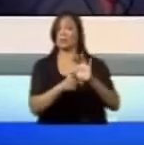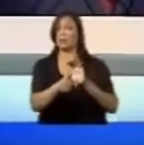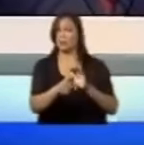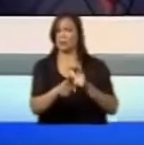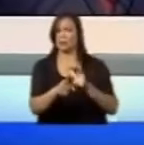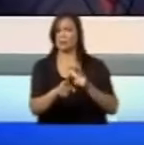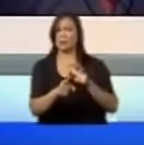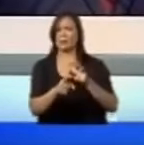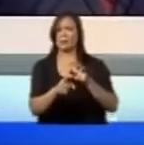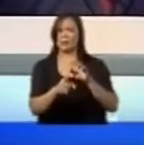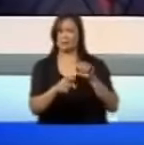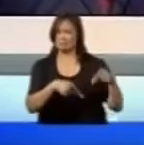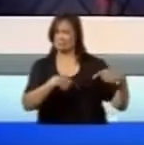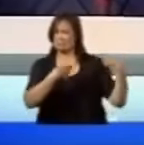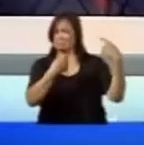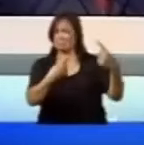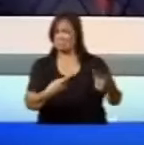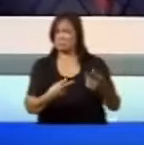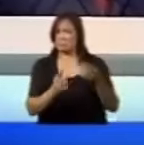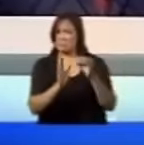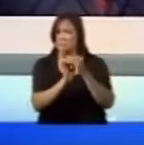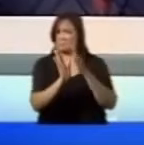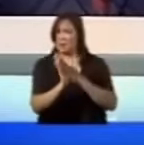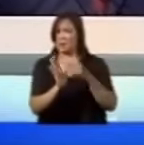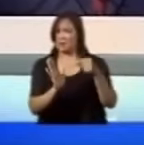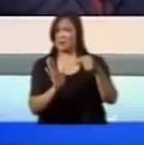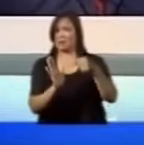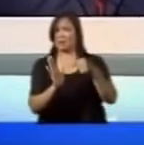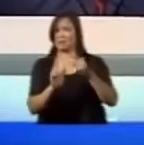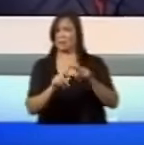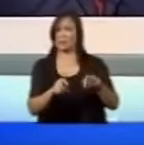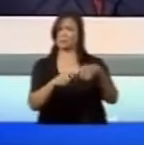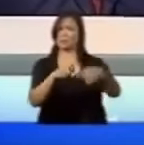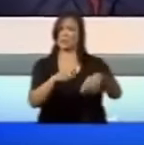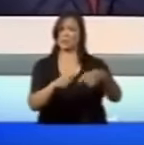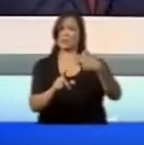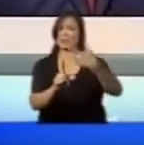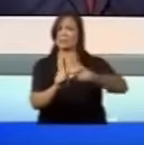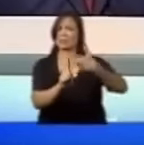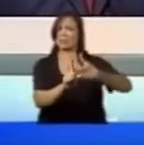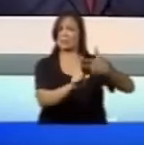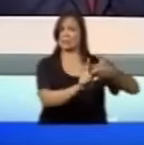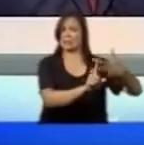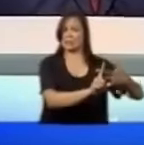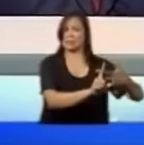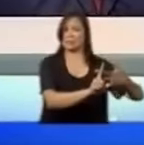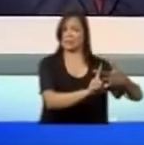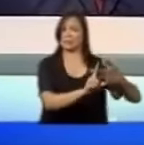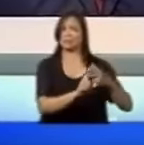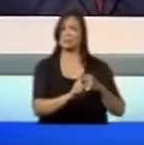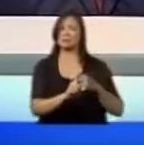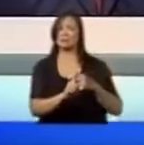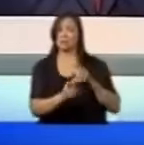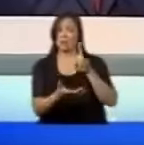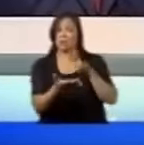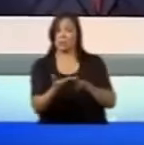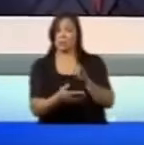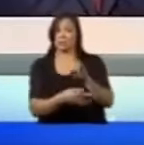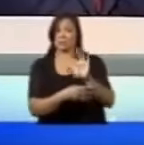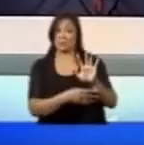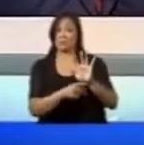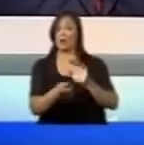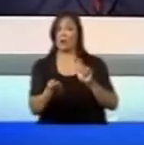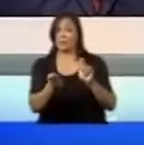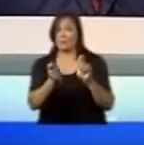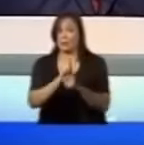anticipo que estaba presente desde hace muchos años, sin embargo, se pagaban trimestralmente. Y en el 2005, en